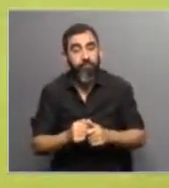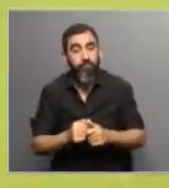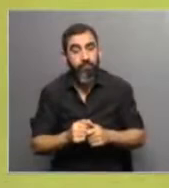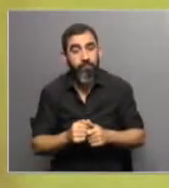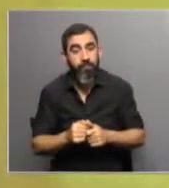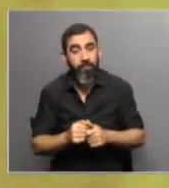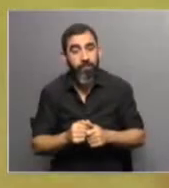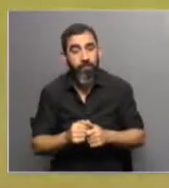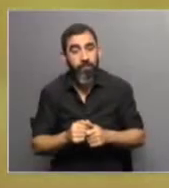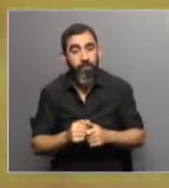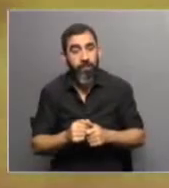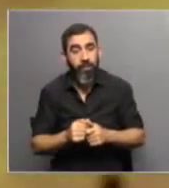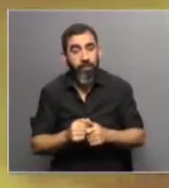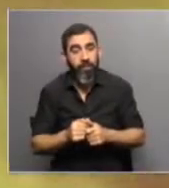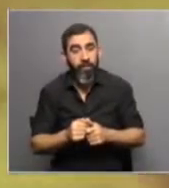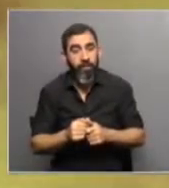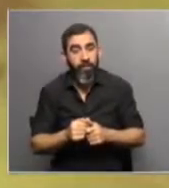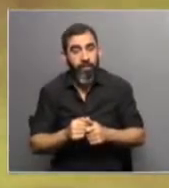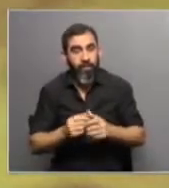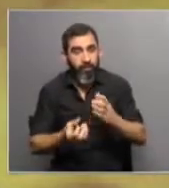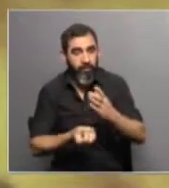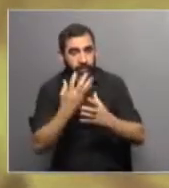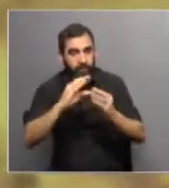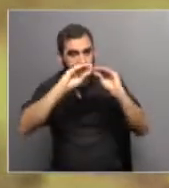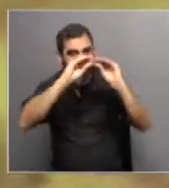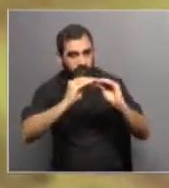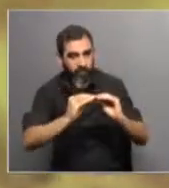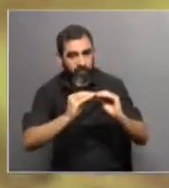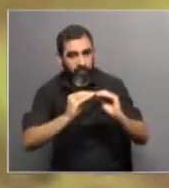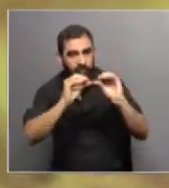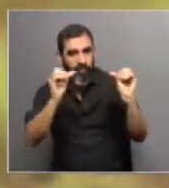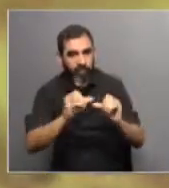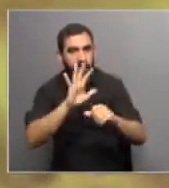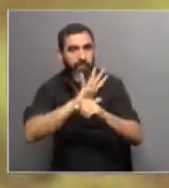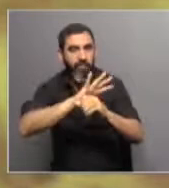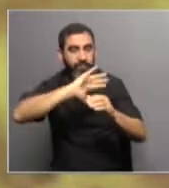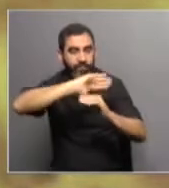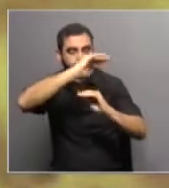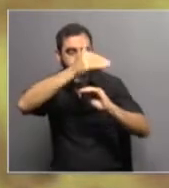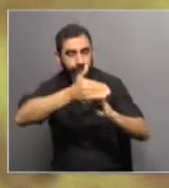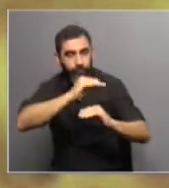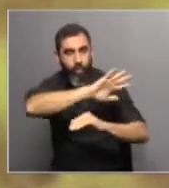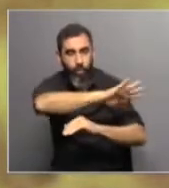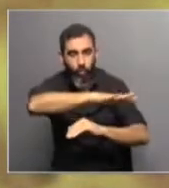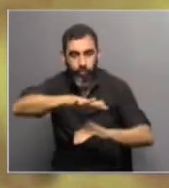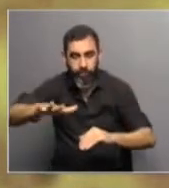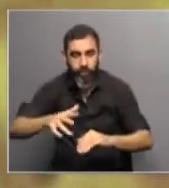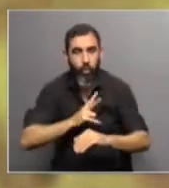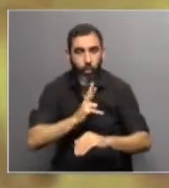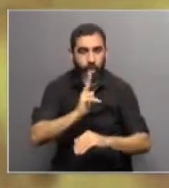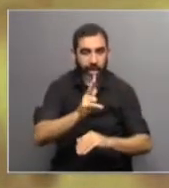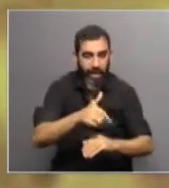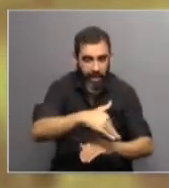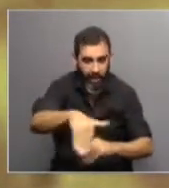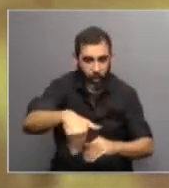de modelos climáticos, son modelos matemáticos que describen el comportamiento de la atmósfera, del océano, de los hielos